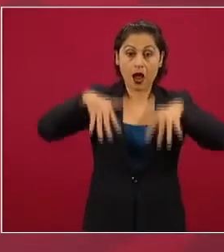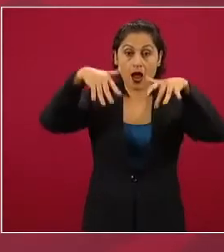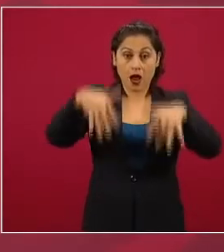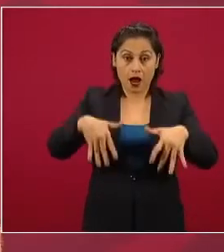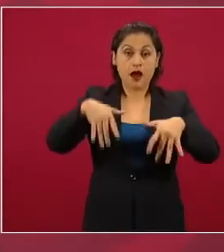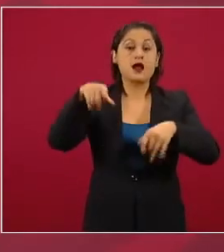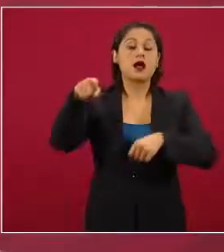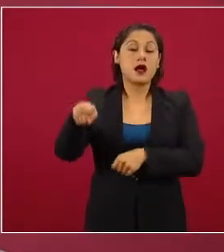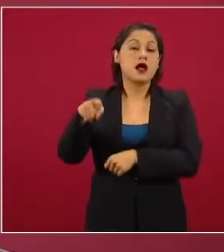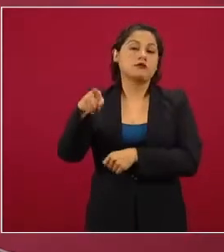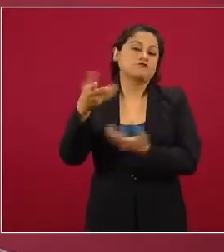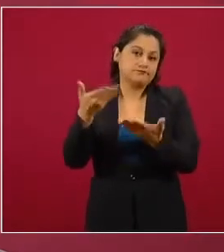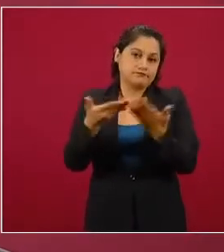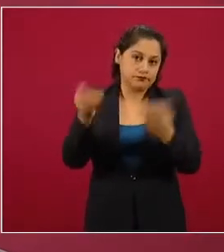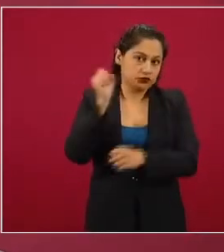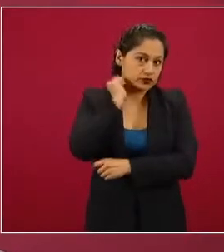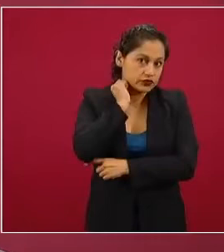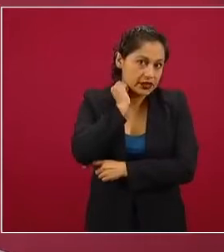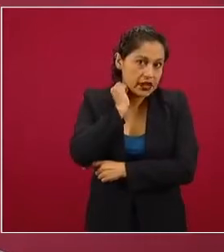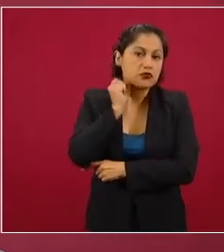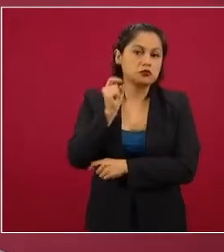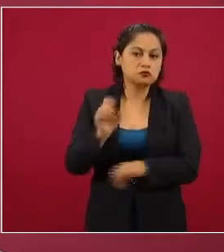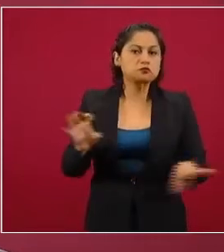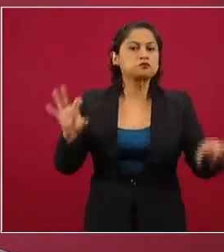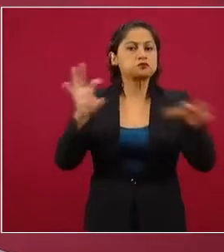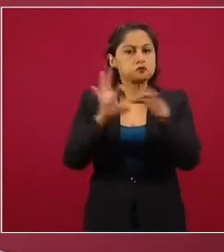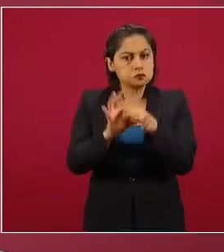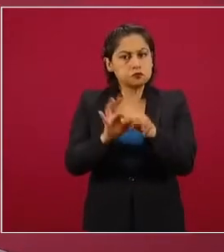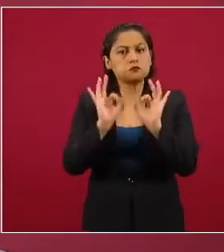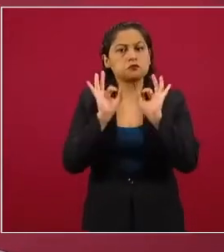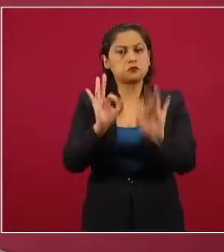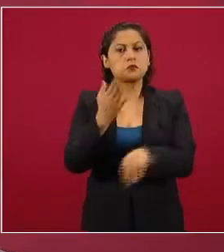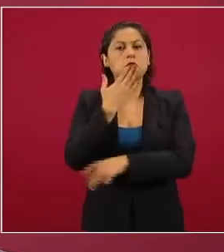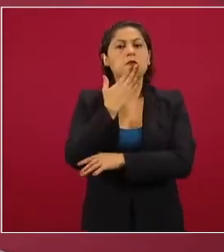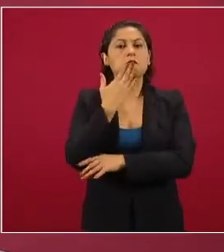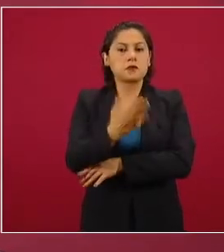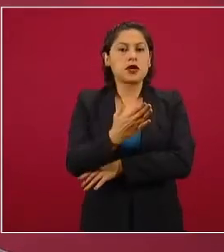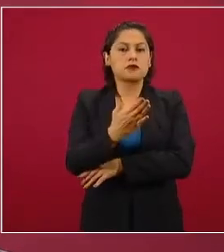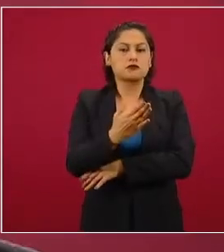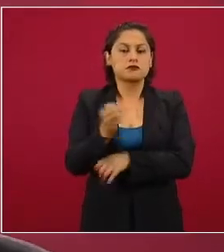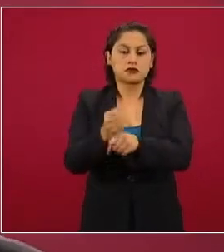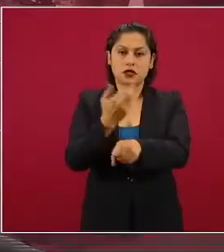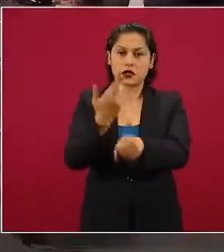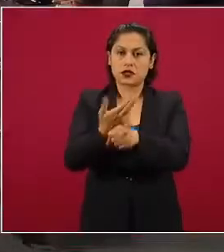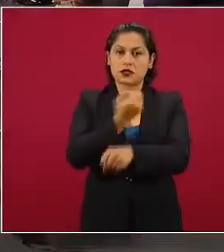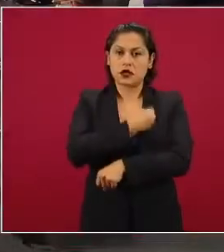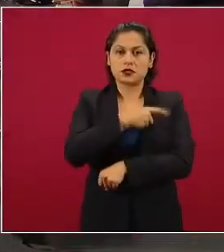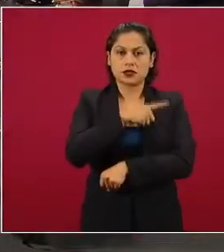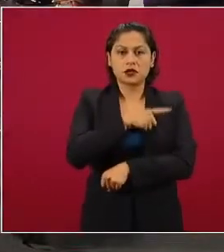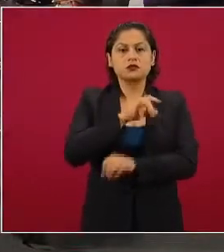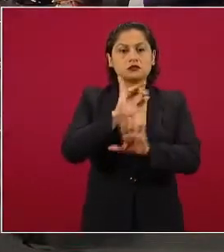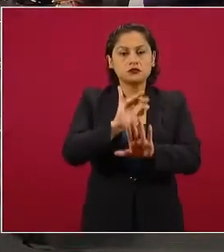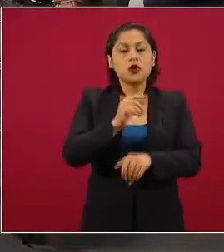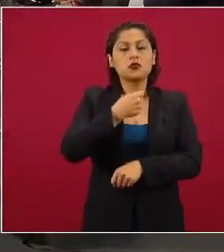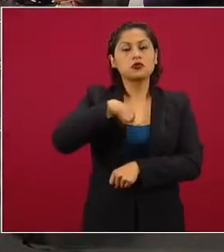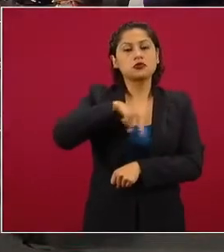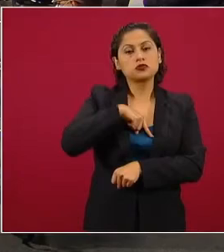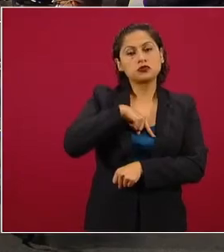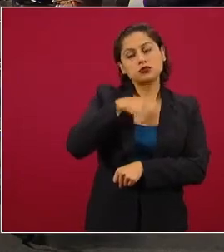caso el Senado, son compatibles, son congruentes con las recomendaciones de la Secretaría de Salud. Y emitimos una